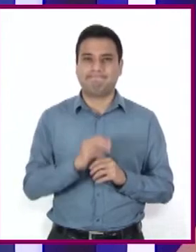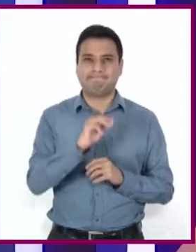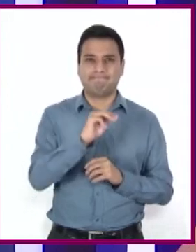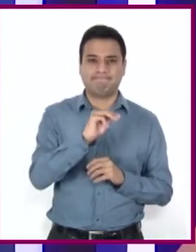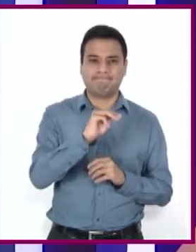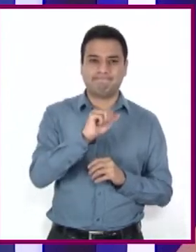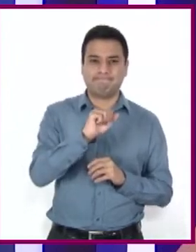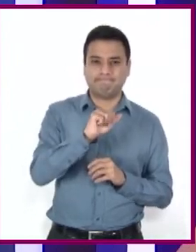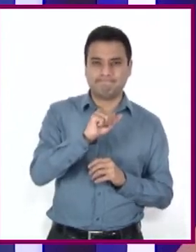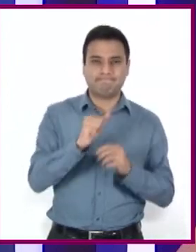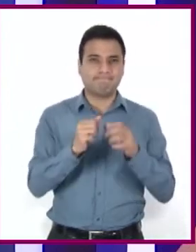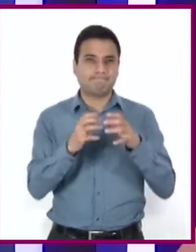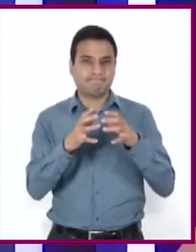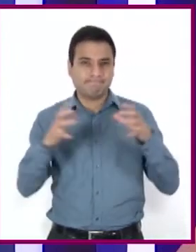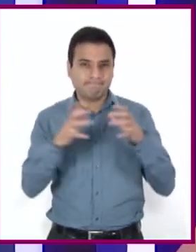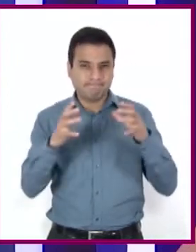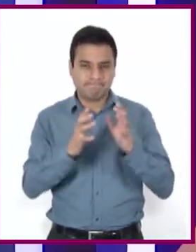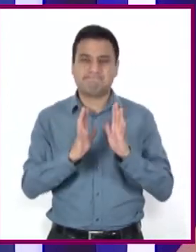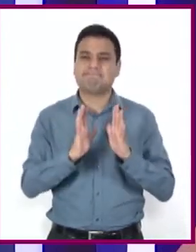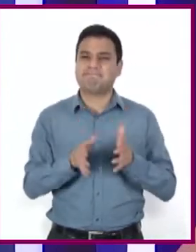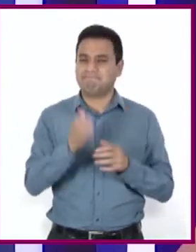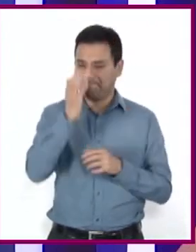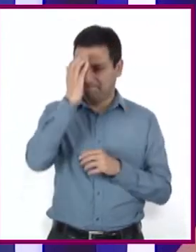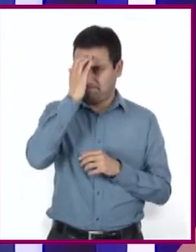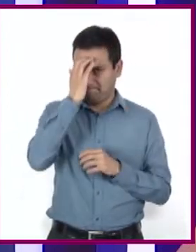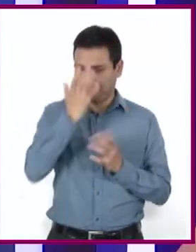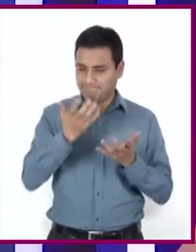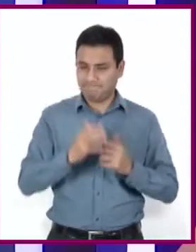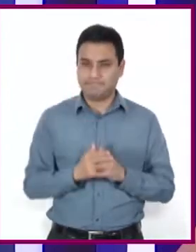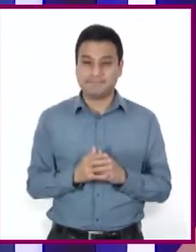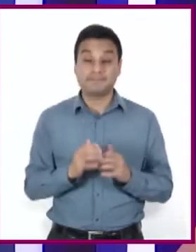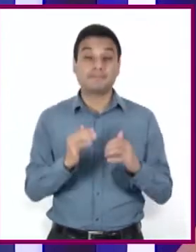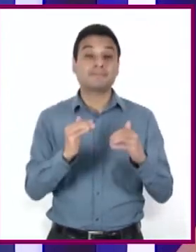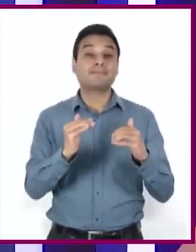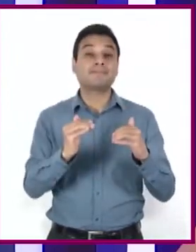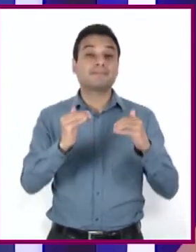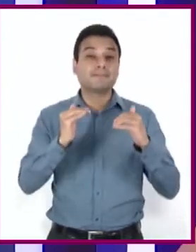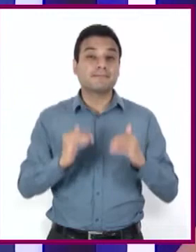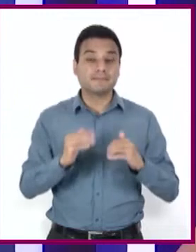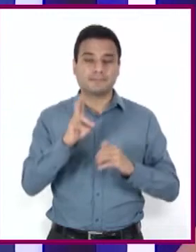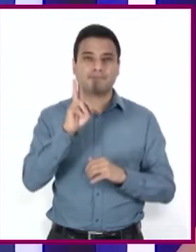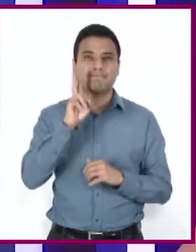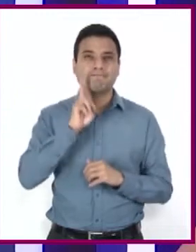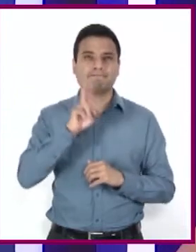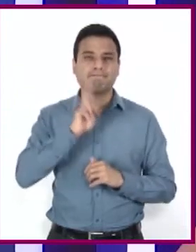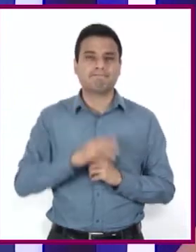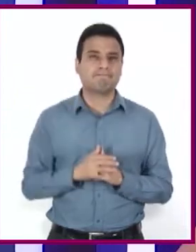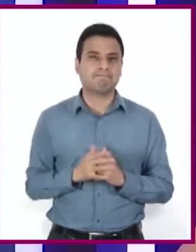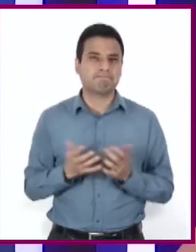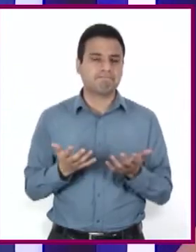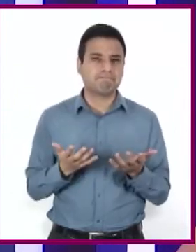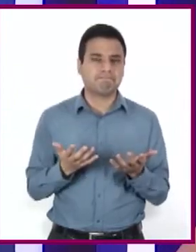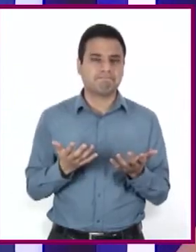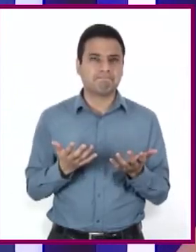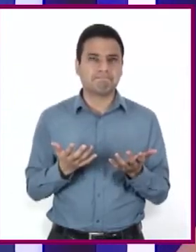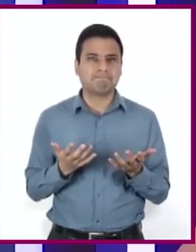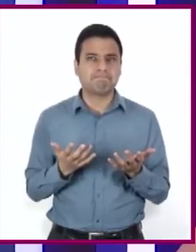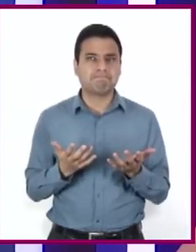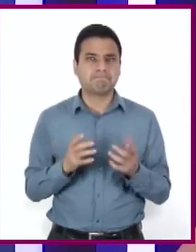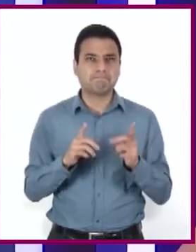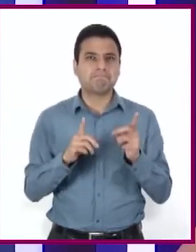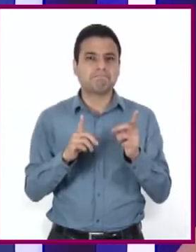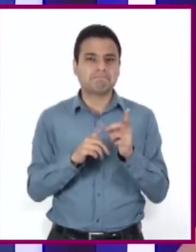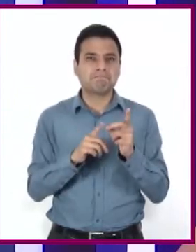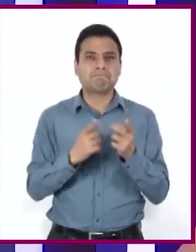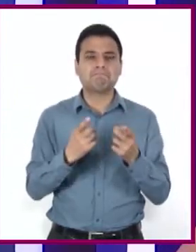volumen para distintas cantidades de aluminio. Ahora encontraremos los puntos coordenados o coordenadas en